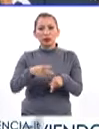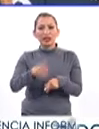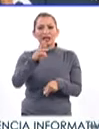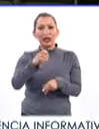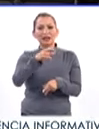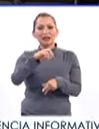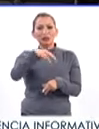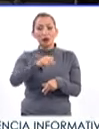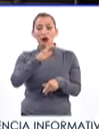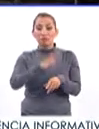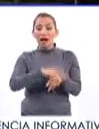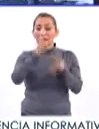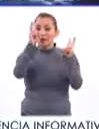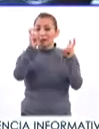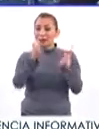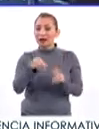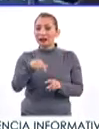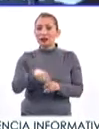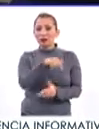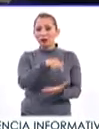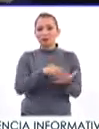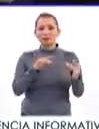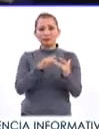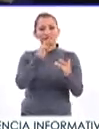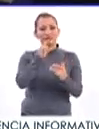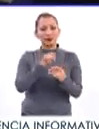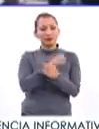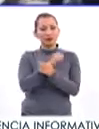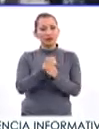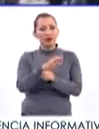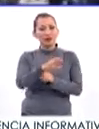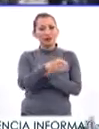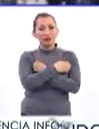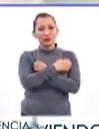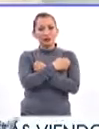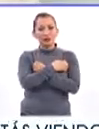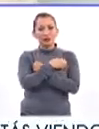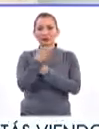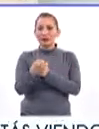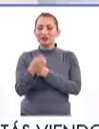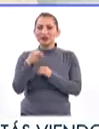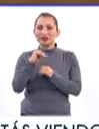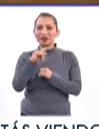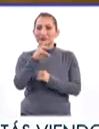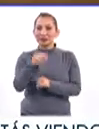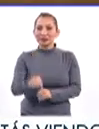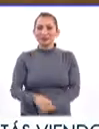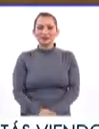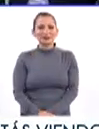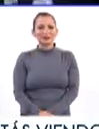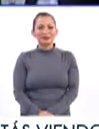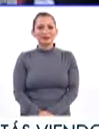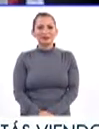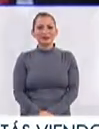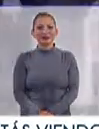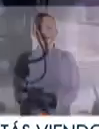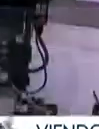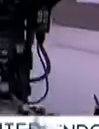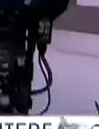el racismo. Esto y mucho más en el programa que te conecta con lo mejor de la información en educación. Esto es Interfaz.